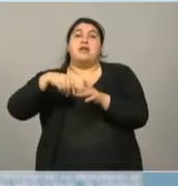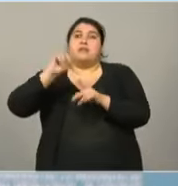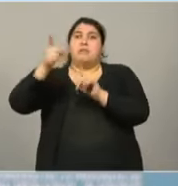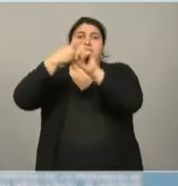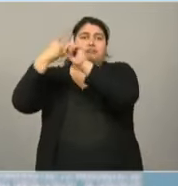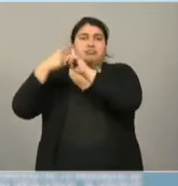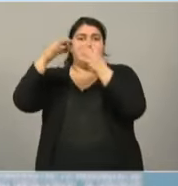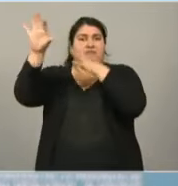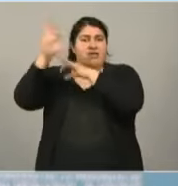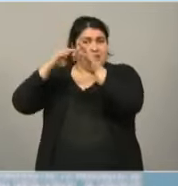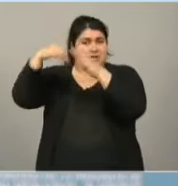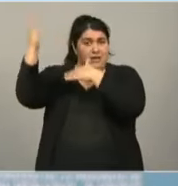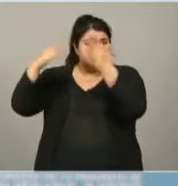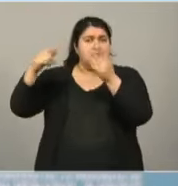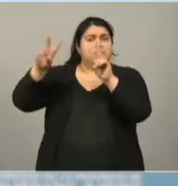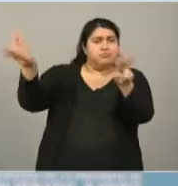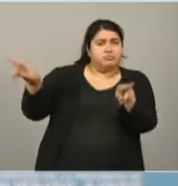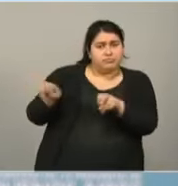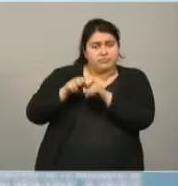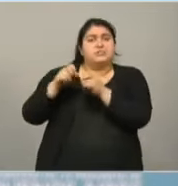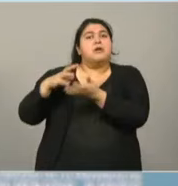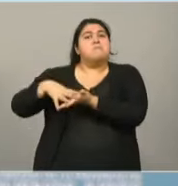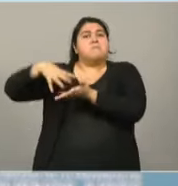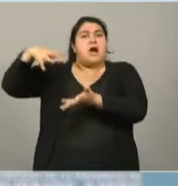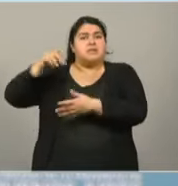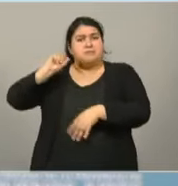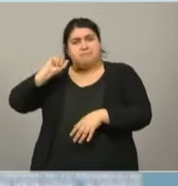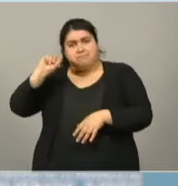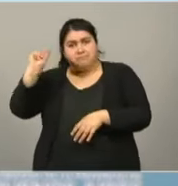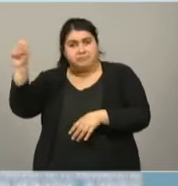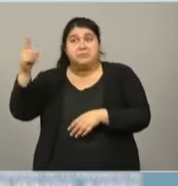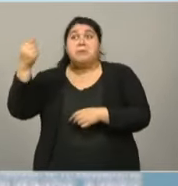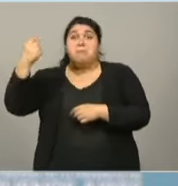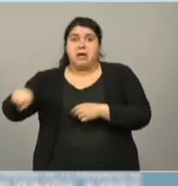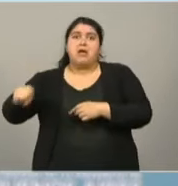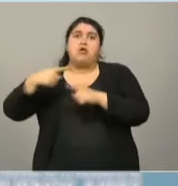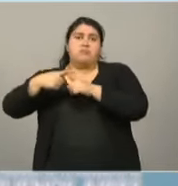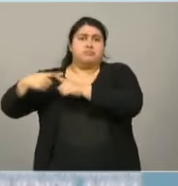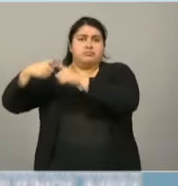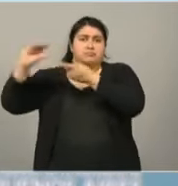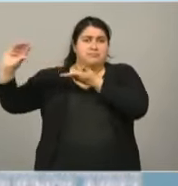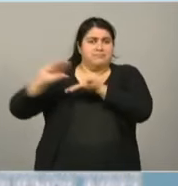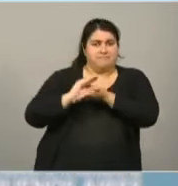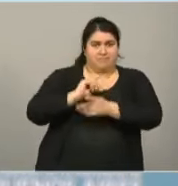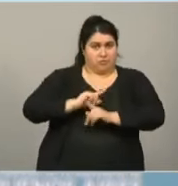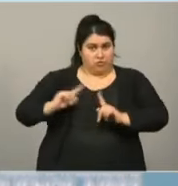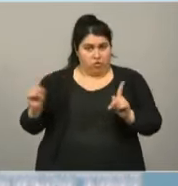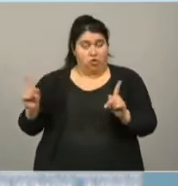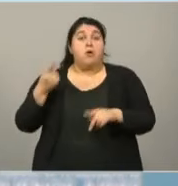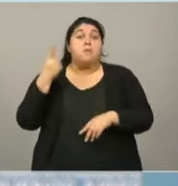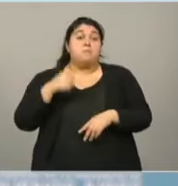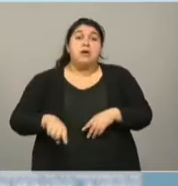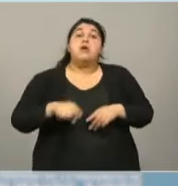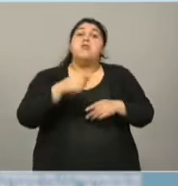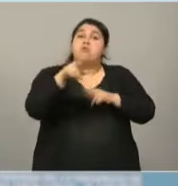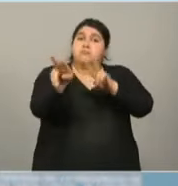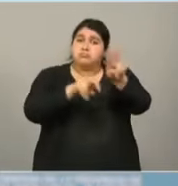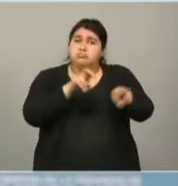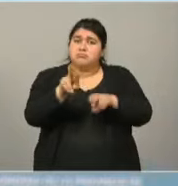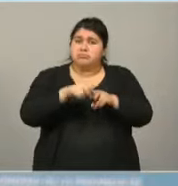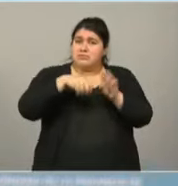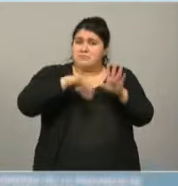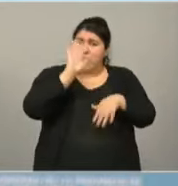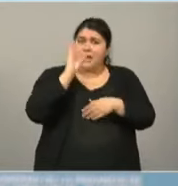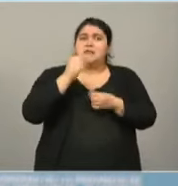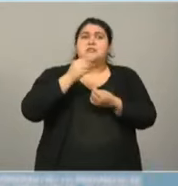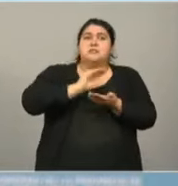ha podido incrementar en términos reales la recaudación de los impuestos que no se coparticipante mientras que los recursos coparticipables con efecto